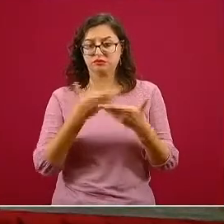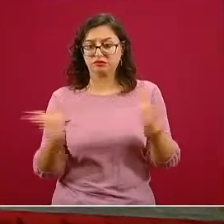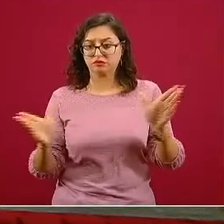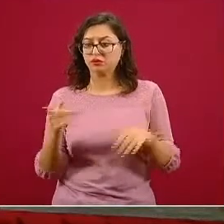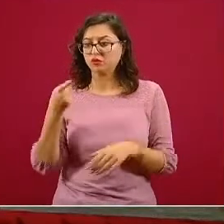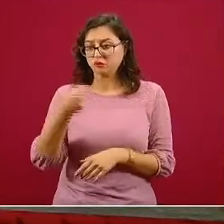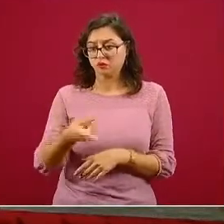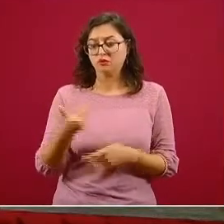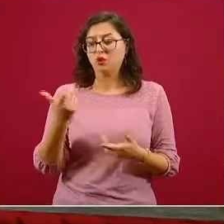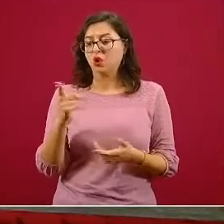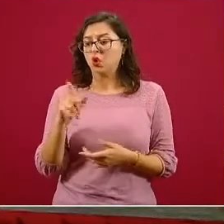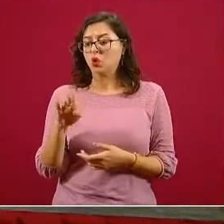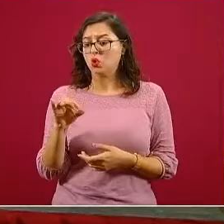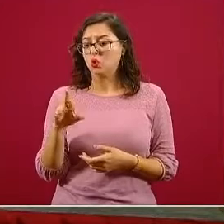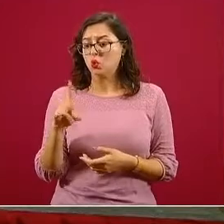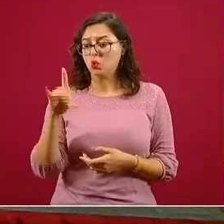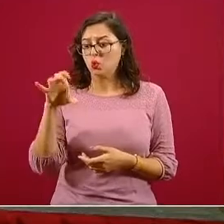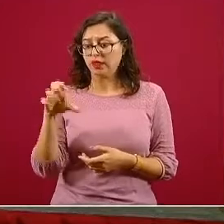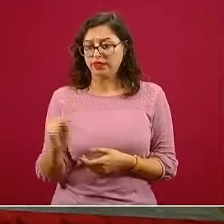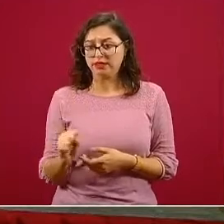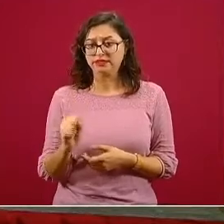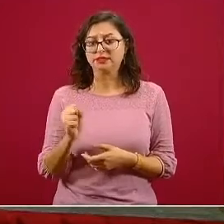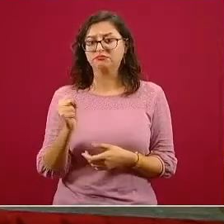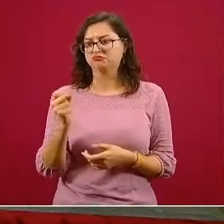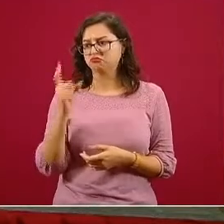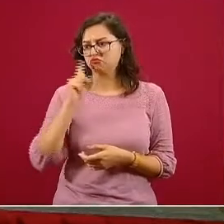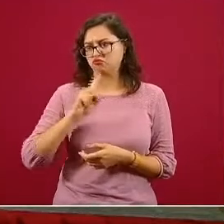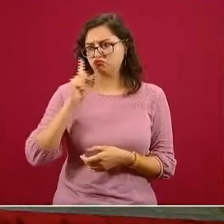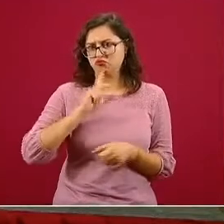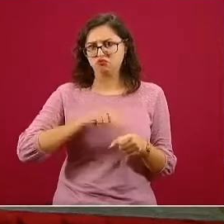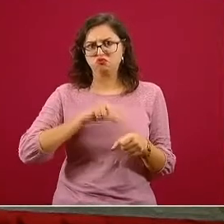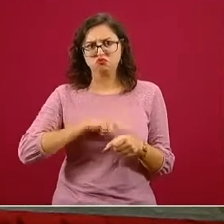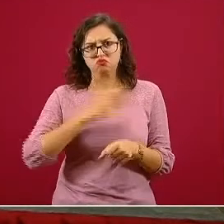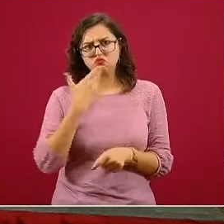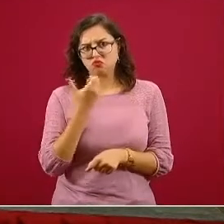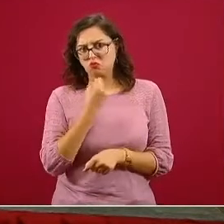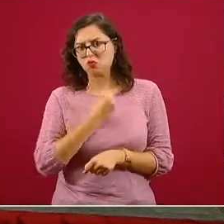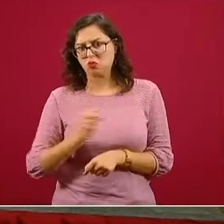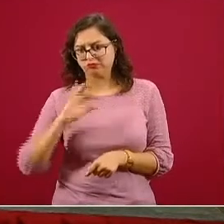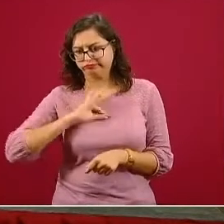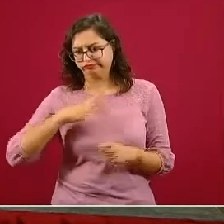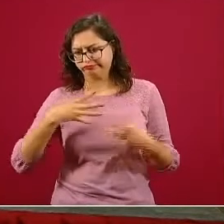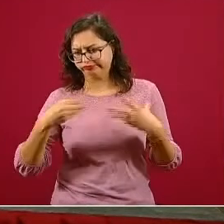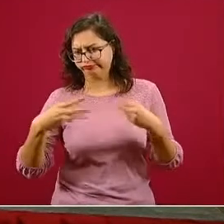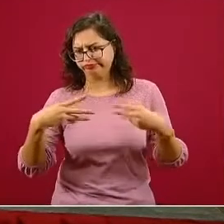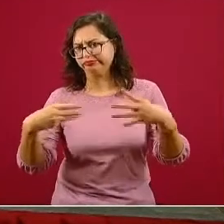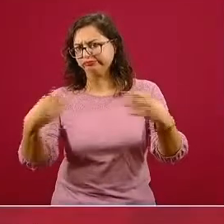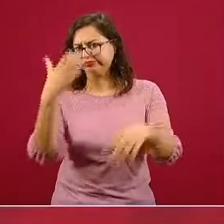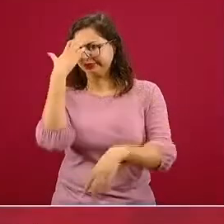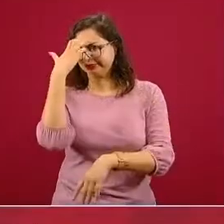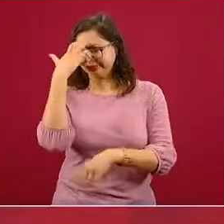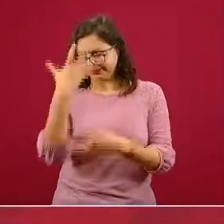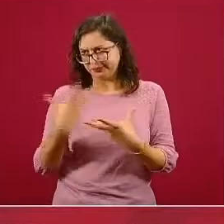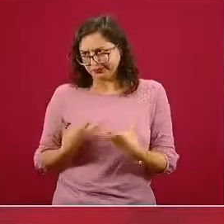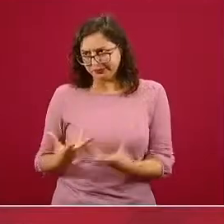García, quien es especialista en enfermedades infecciosas y a quien conocemos muy bien como una muy destacada epidemióloga de esta